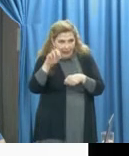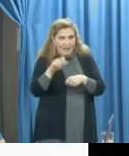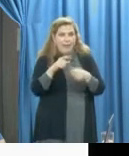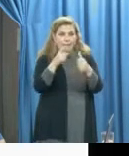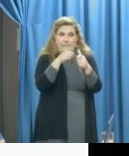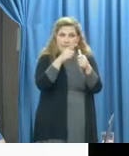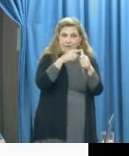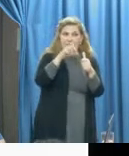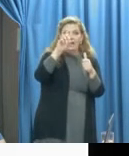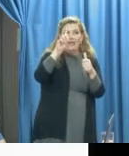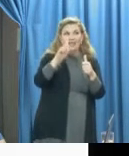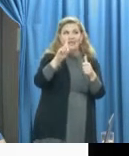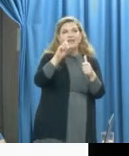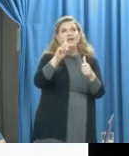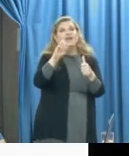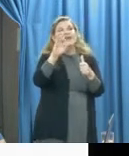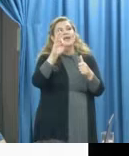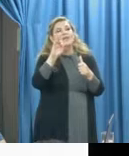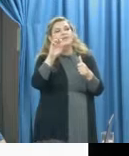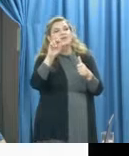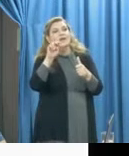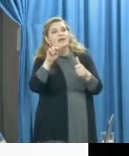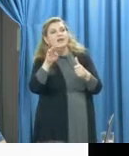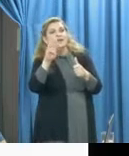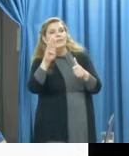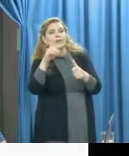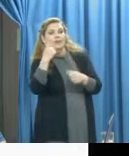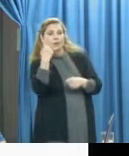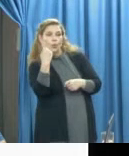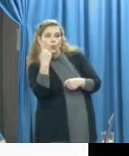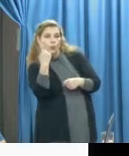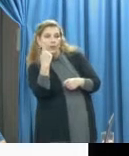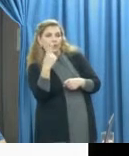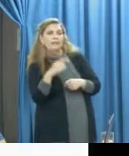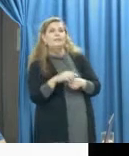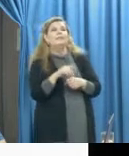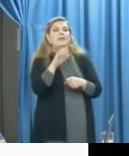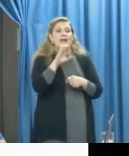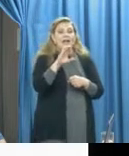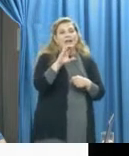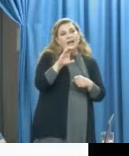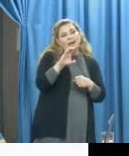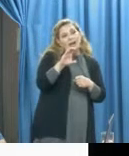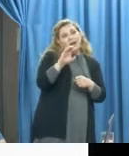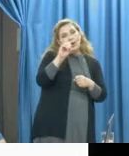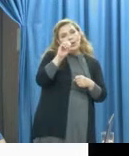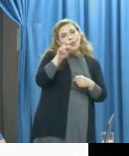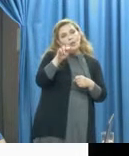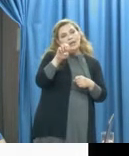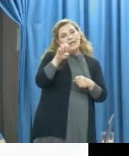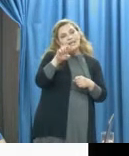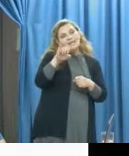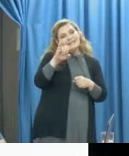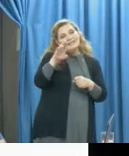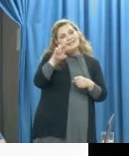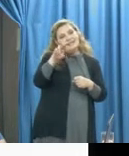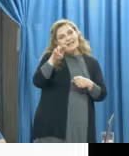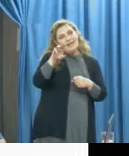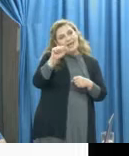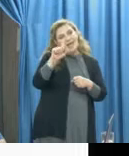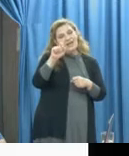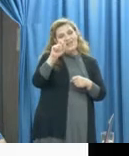DFNB1, que hay una proteína que está alterada, que es la conexina 26, es la más frecuente de todas